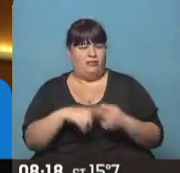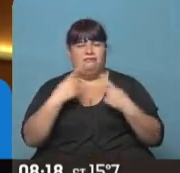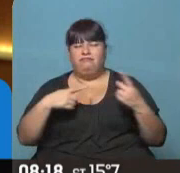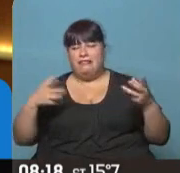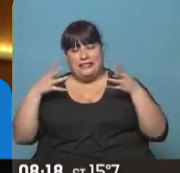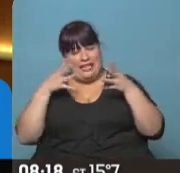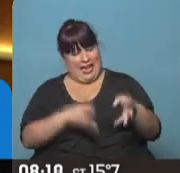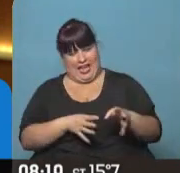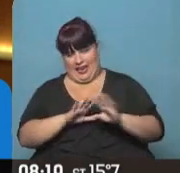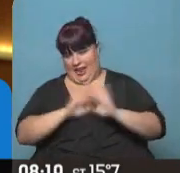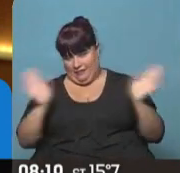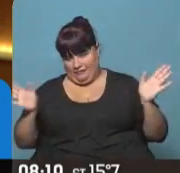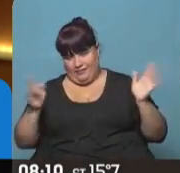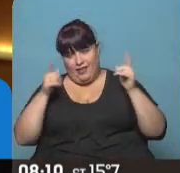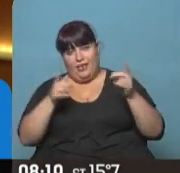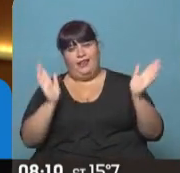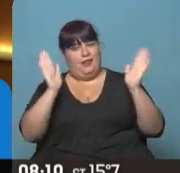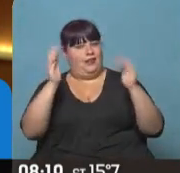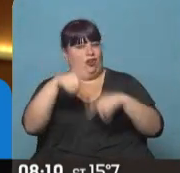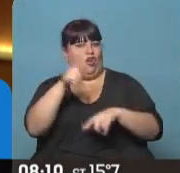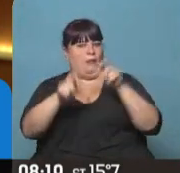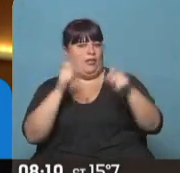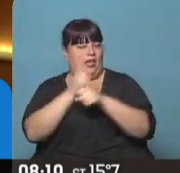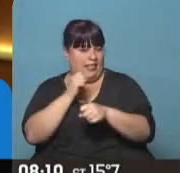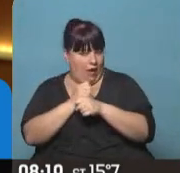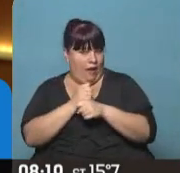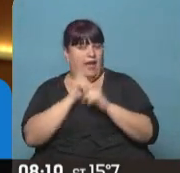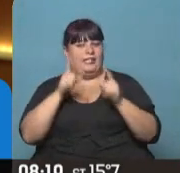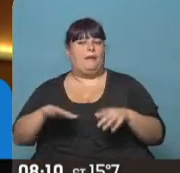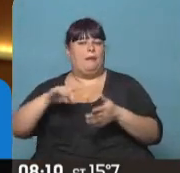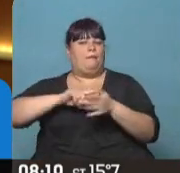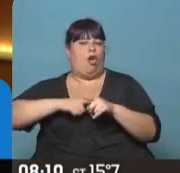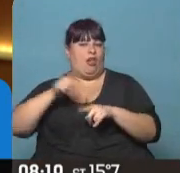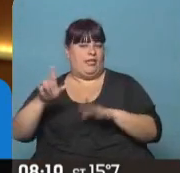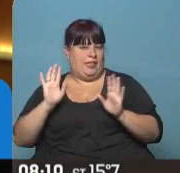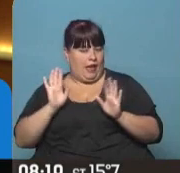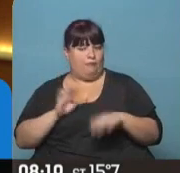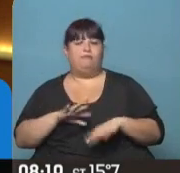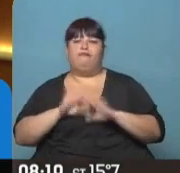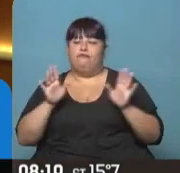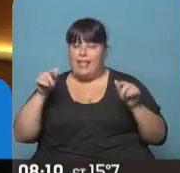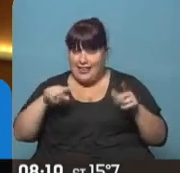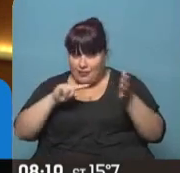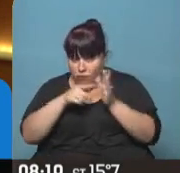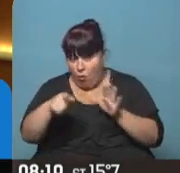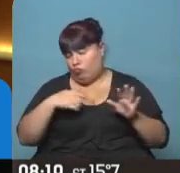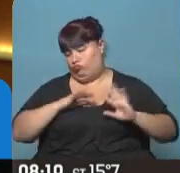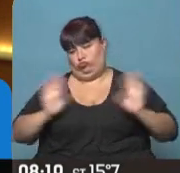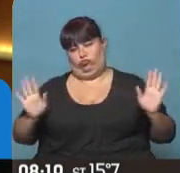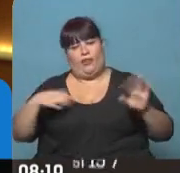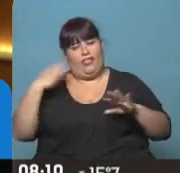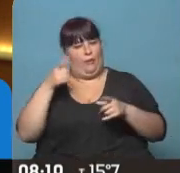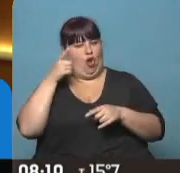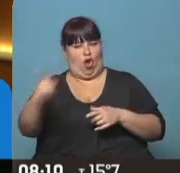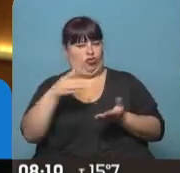es un ataque en regla a los trabajadores y a la política de tutela. Así que en este punto nosotros consideramos que hay